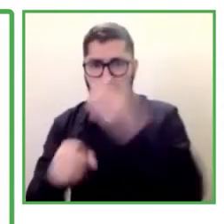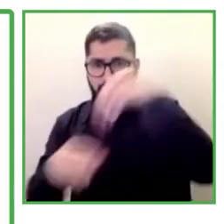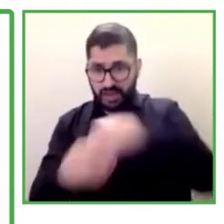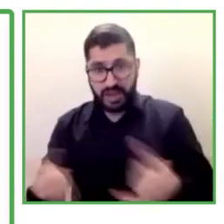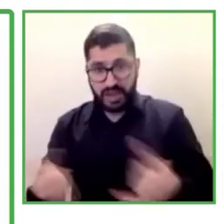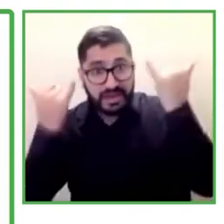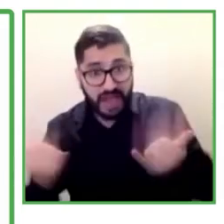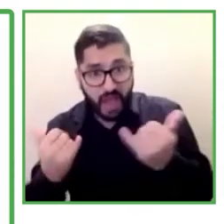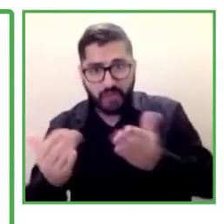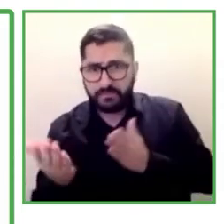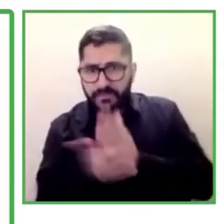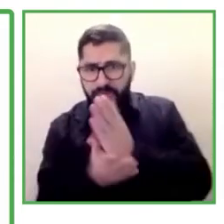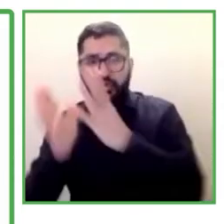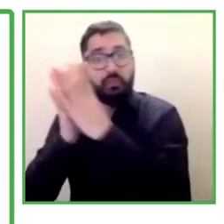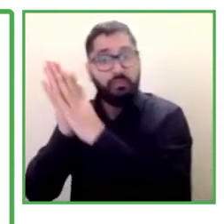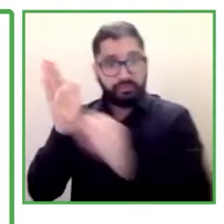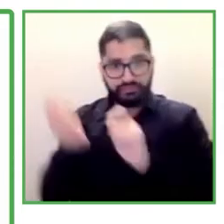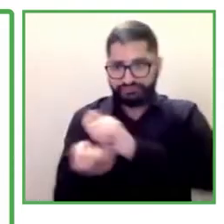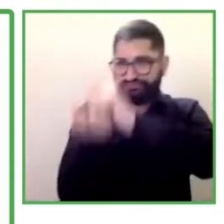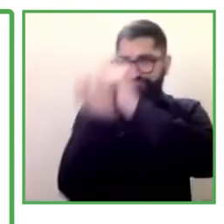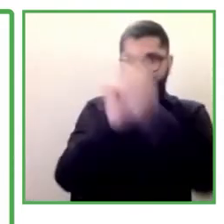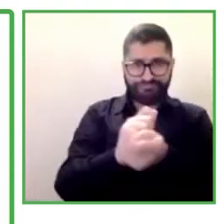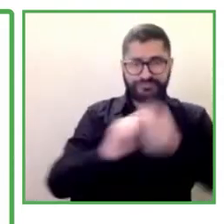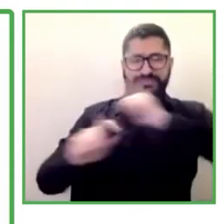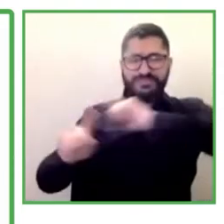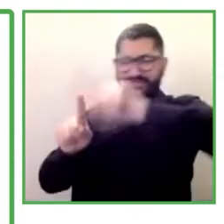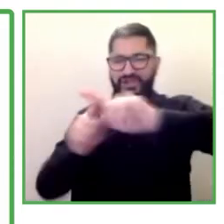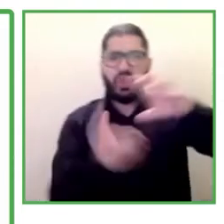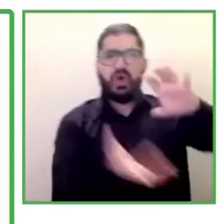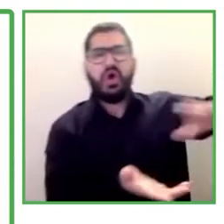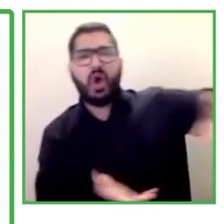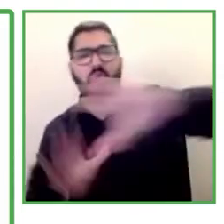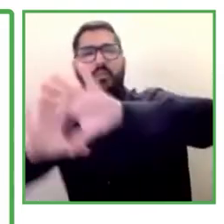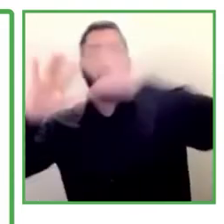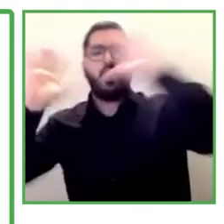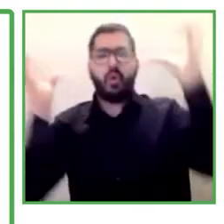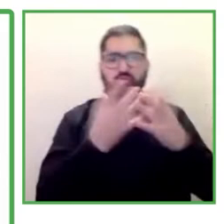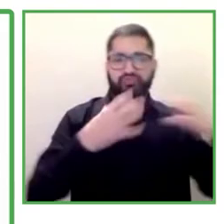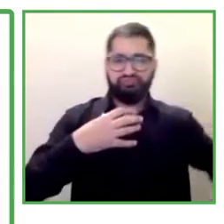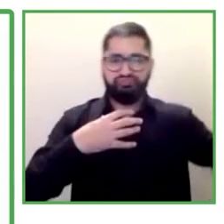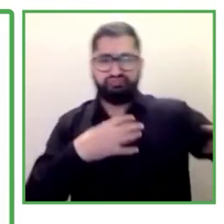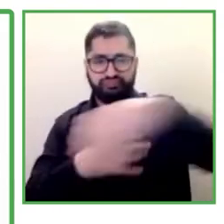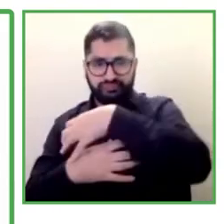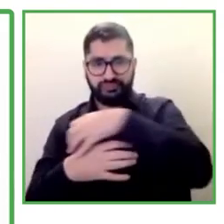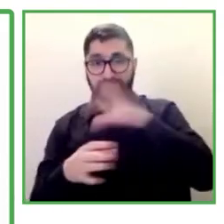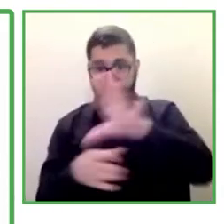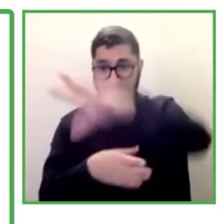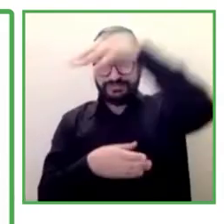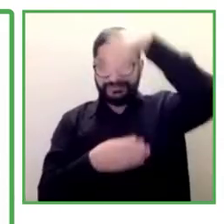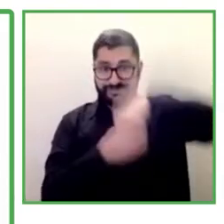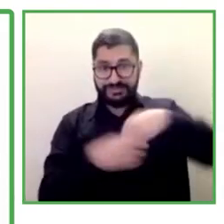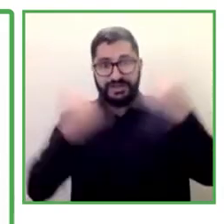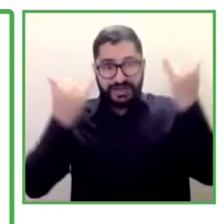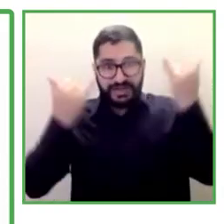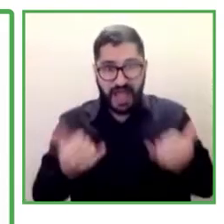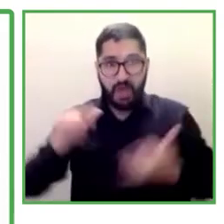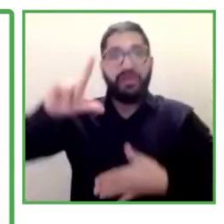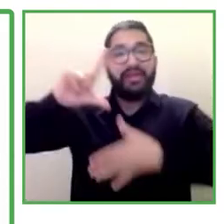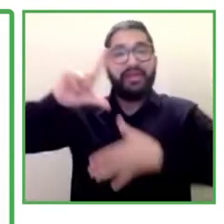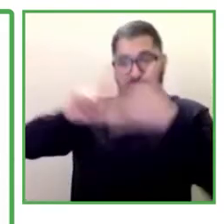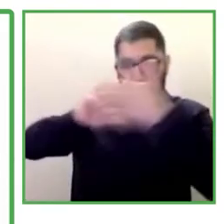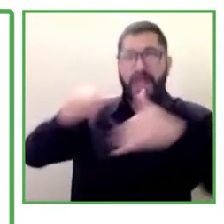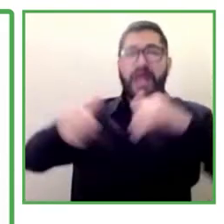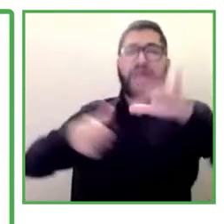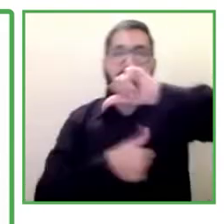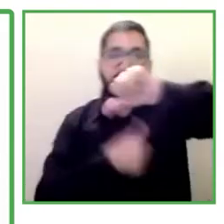para poder probarlos en América Latina y el Caribe, como es el caso de Especialisterme de España o el método